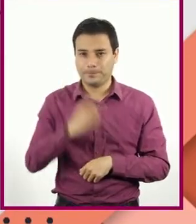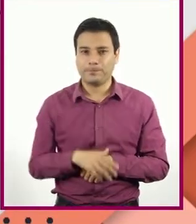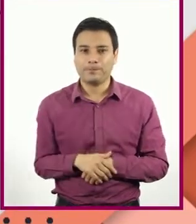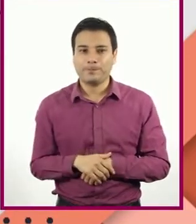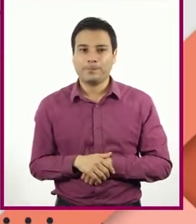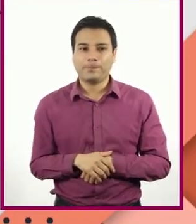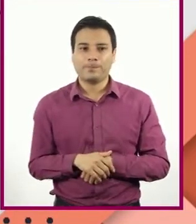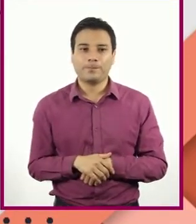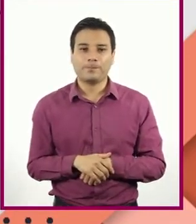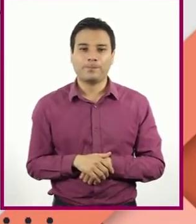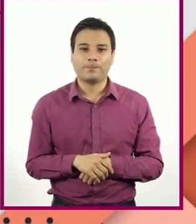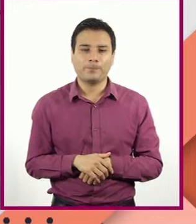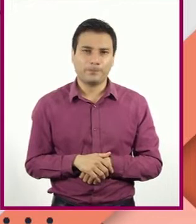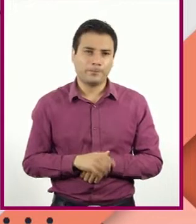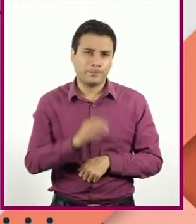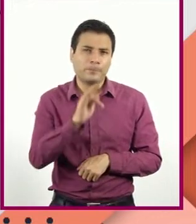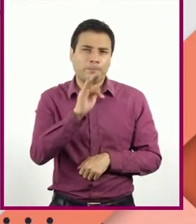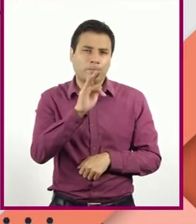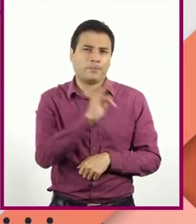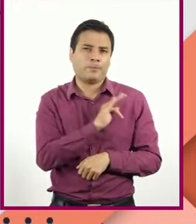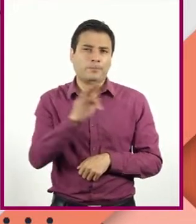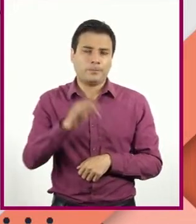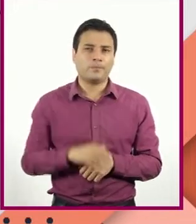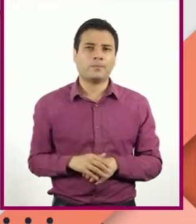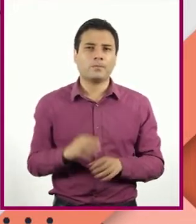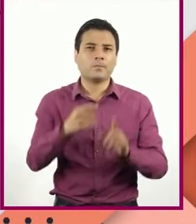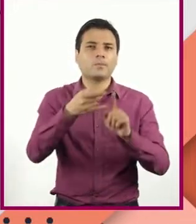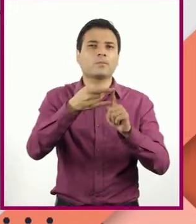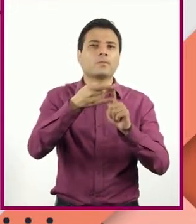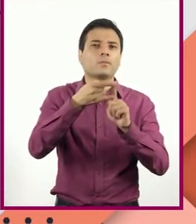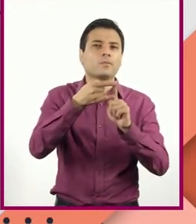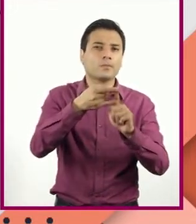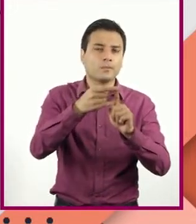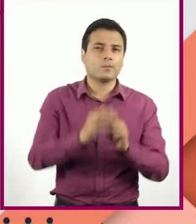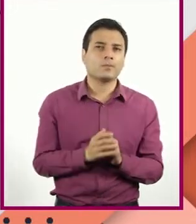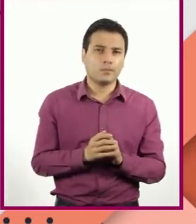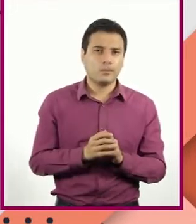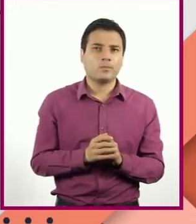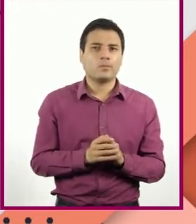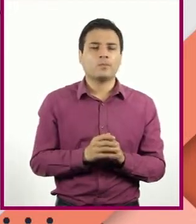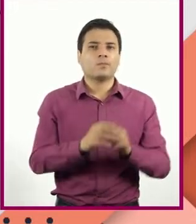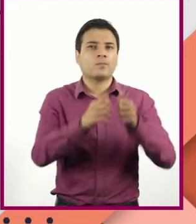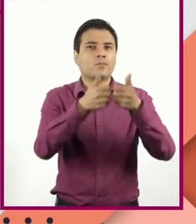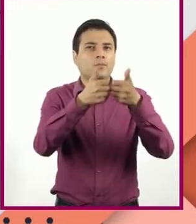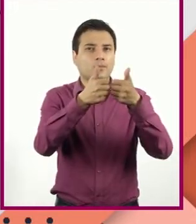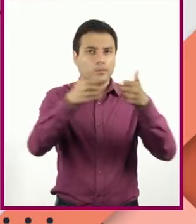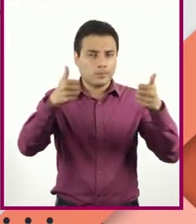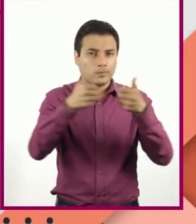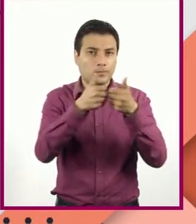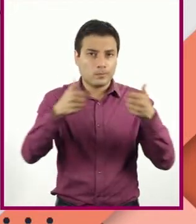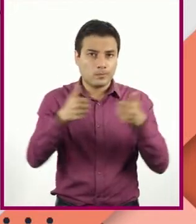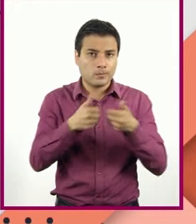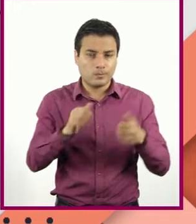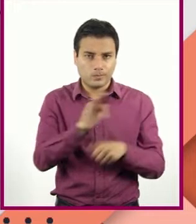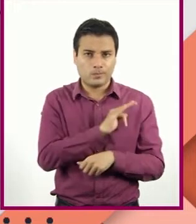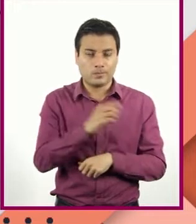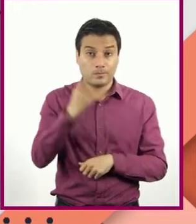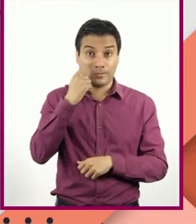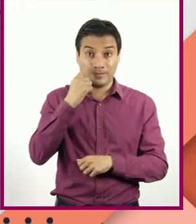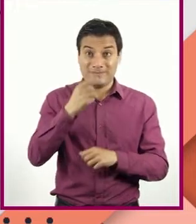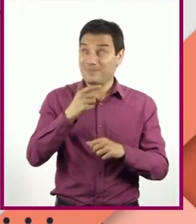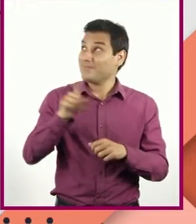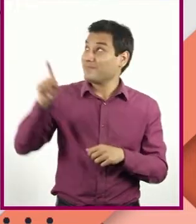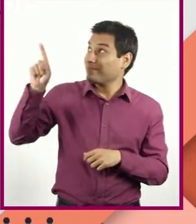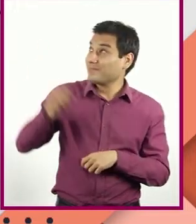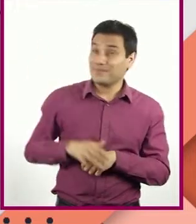las historietas es que cada uno de los recuadros está dividido por una calle, que es ese espacio entre una